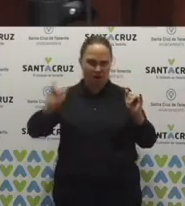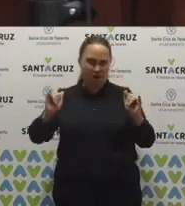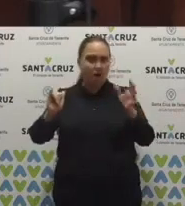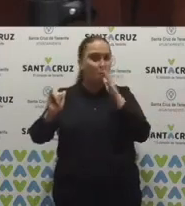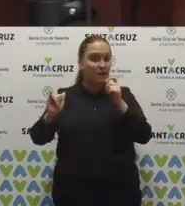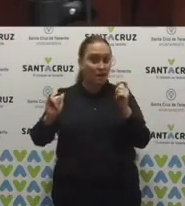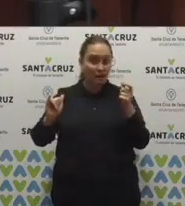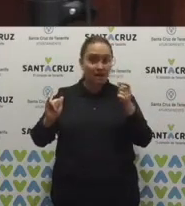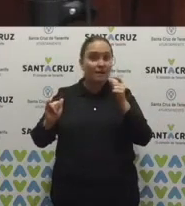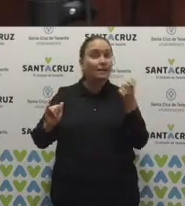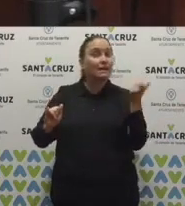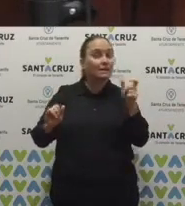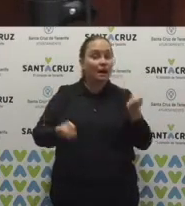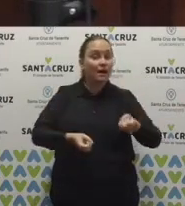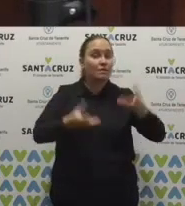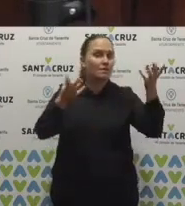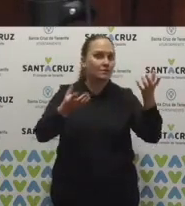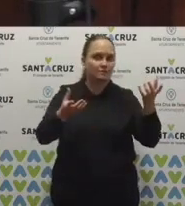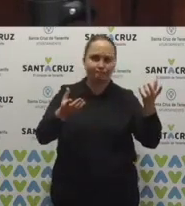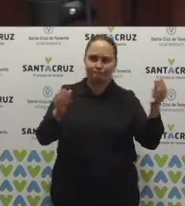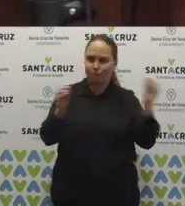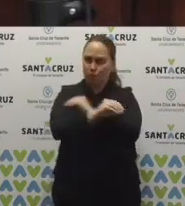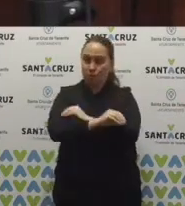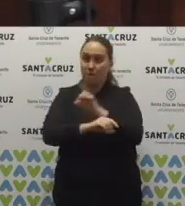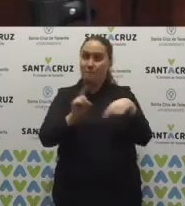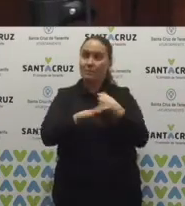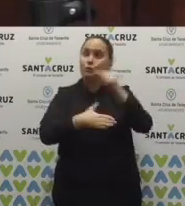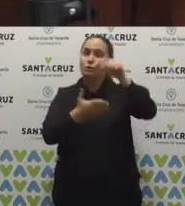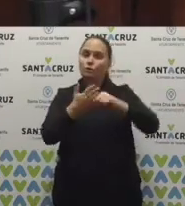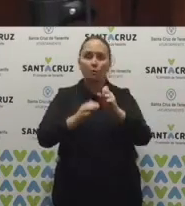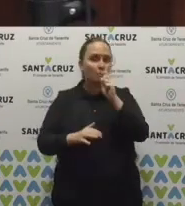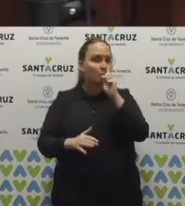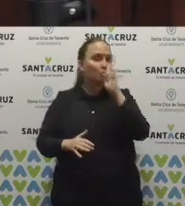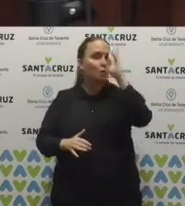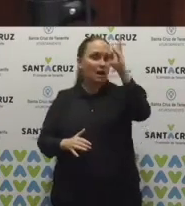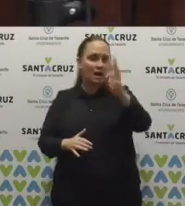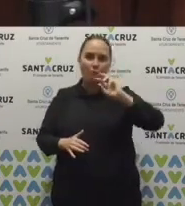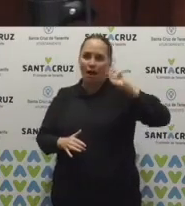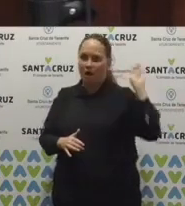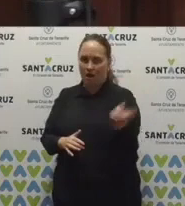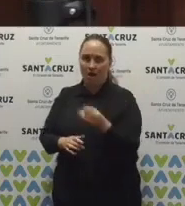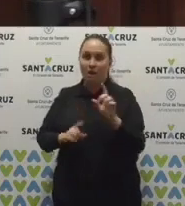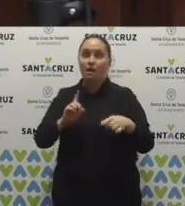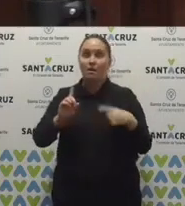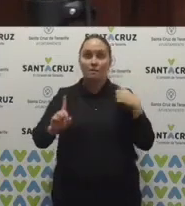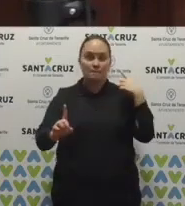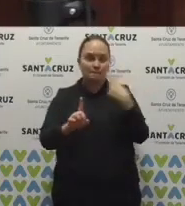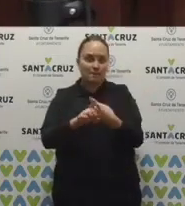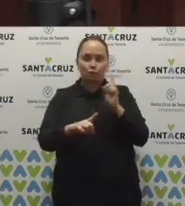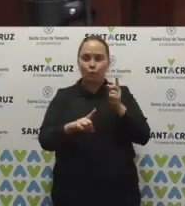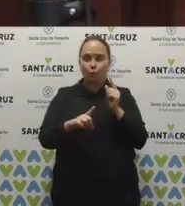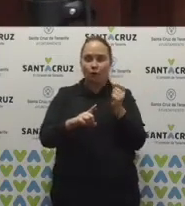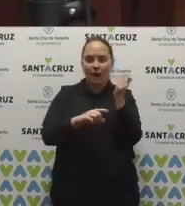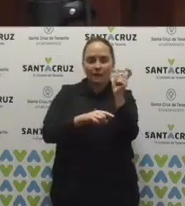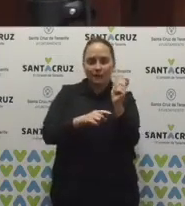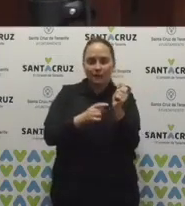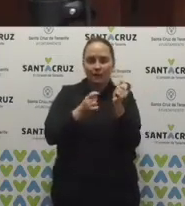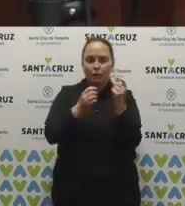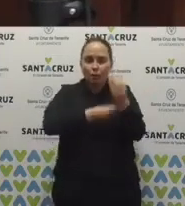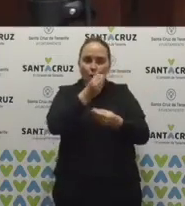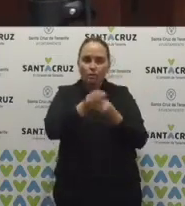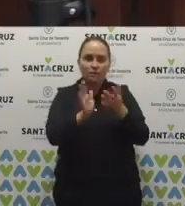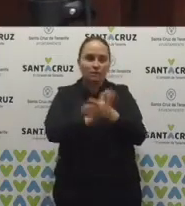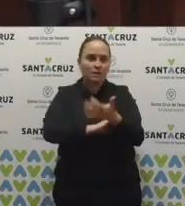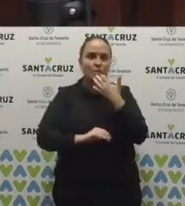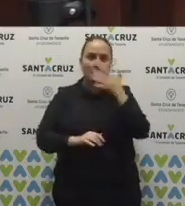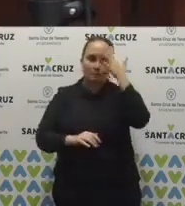la cantidad es un contrato plurianual y sólo se va a abonar las cantidades que sean efectivas es decir si hay cinco promociones de